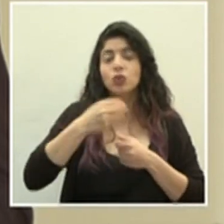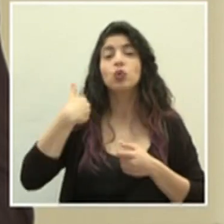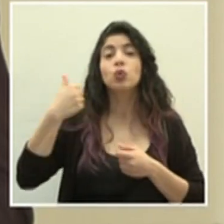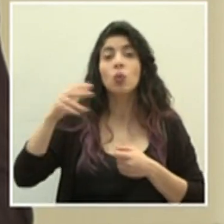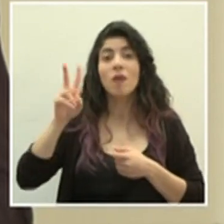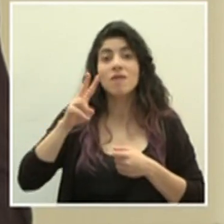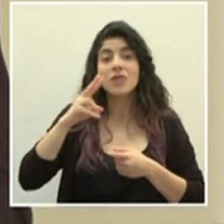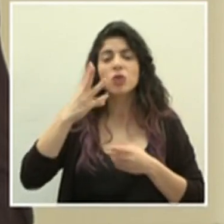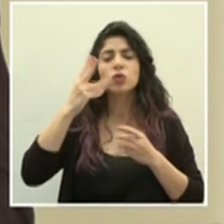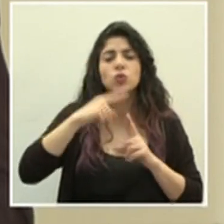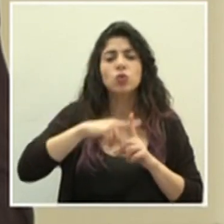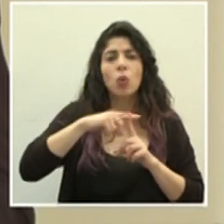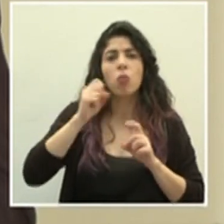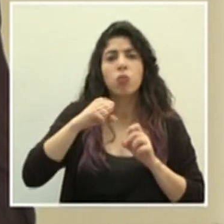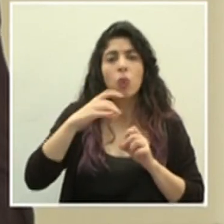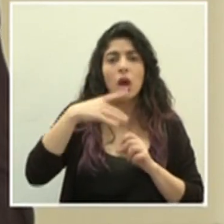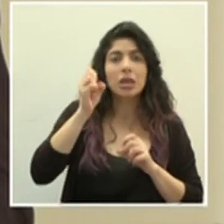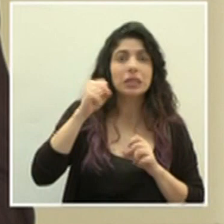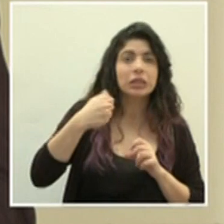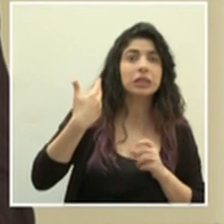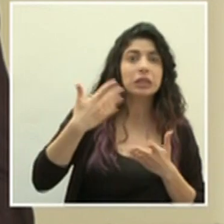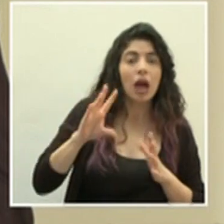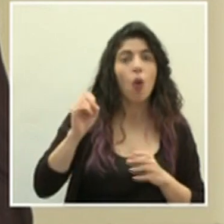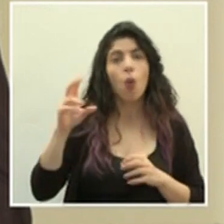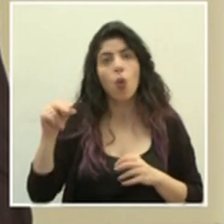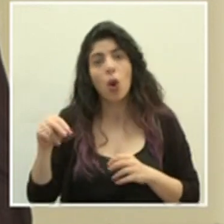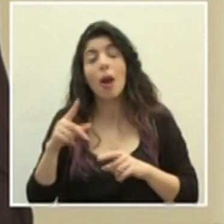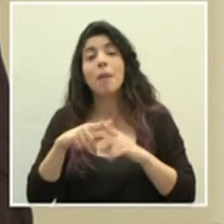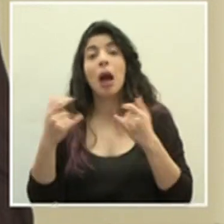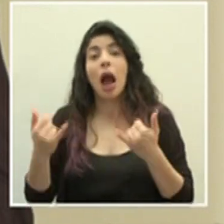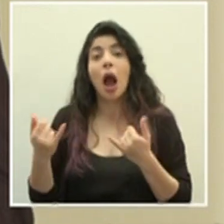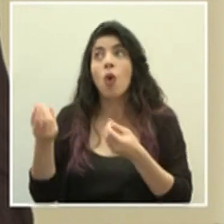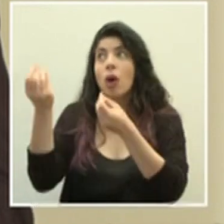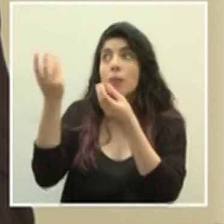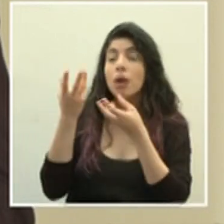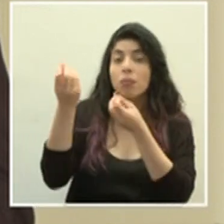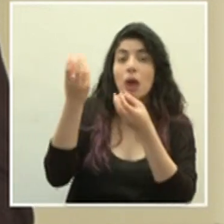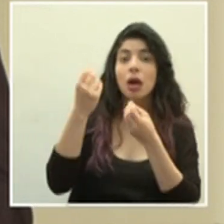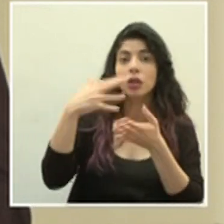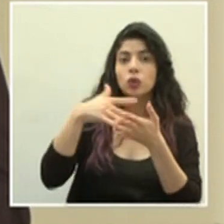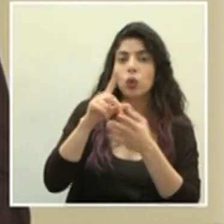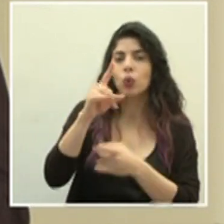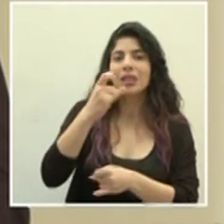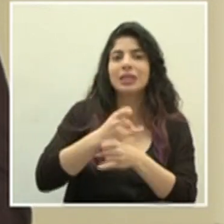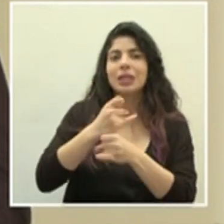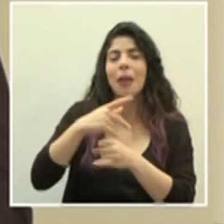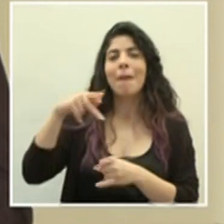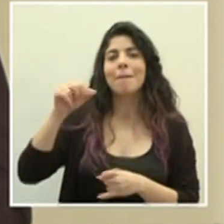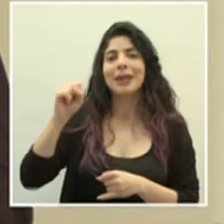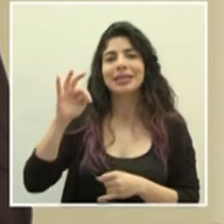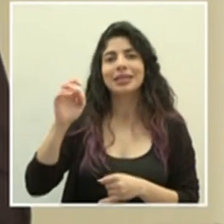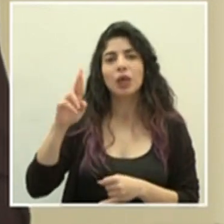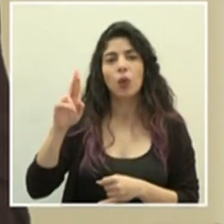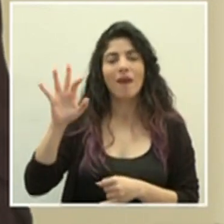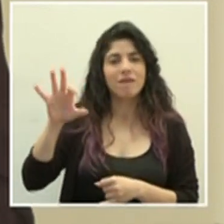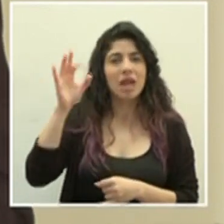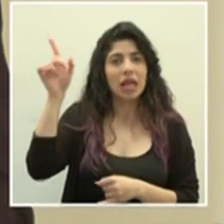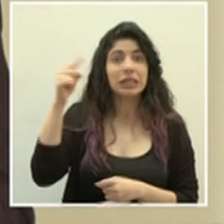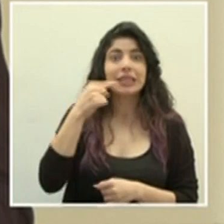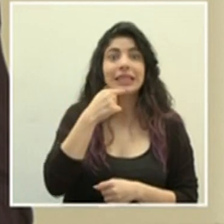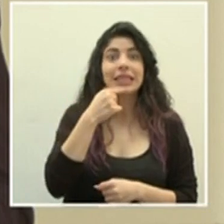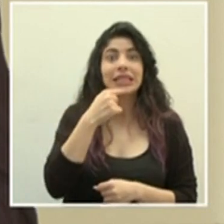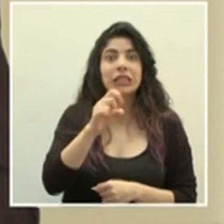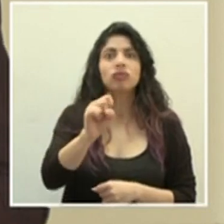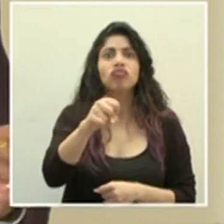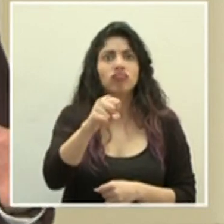generarse a través de la exposición al virus, pero ya empiezan a haber estudios, uno de ellos del Instituto Pasteur de Francia, que dice que sí